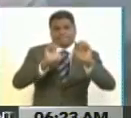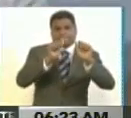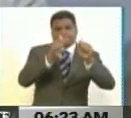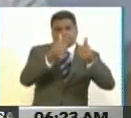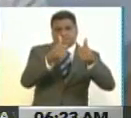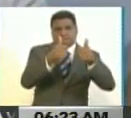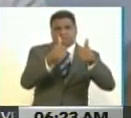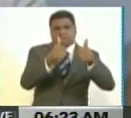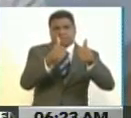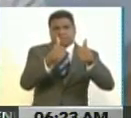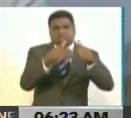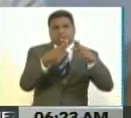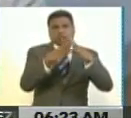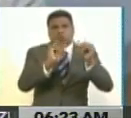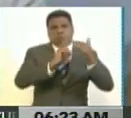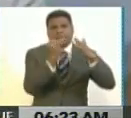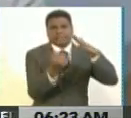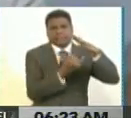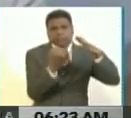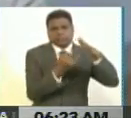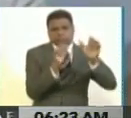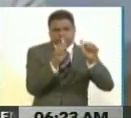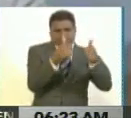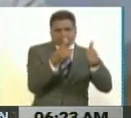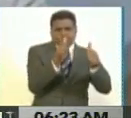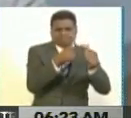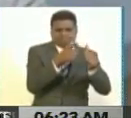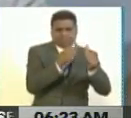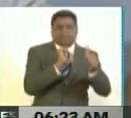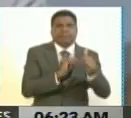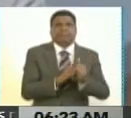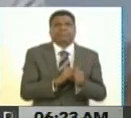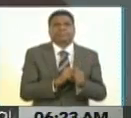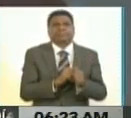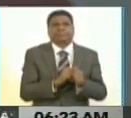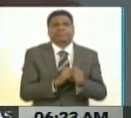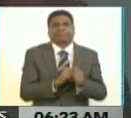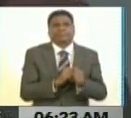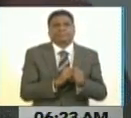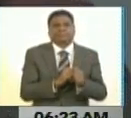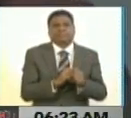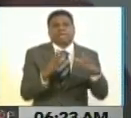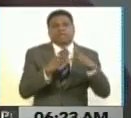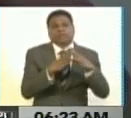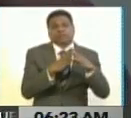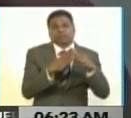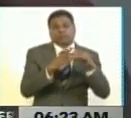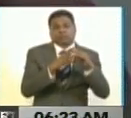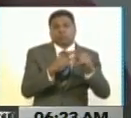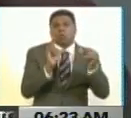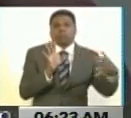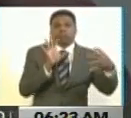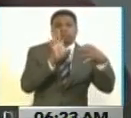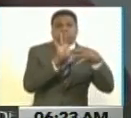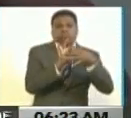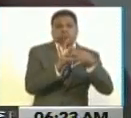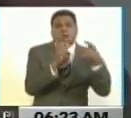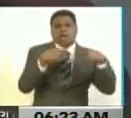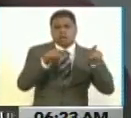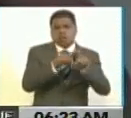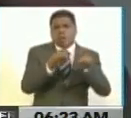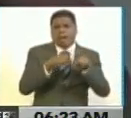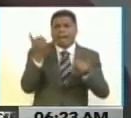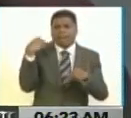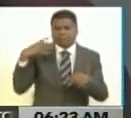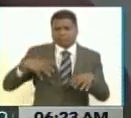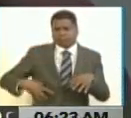esta institución, de esta instancia, muy, digamos, ligada a la política neoliberal, y una segunda